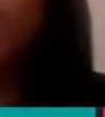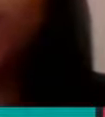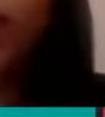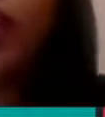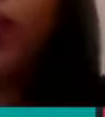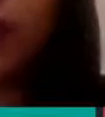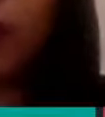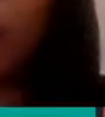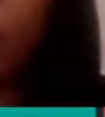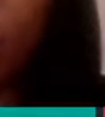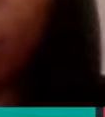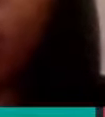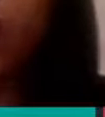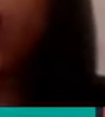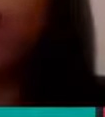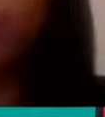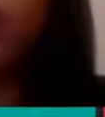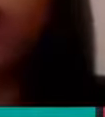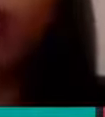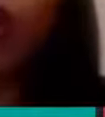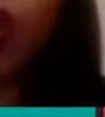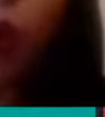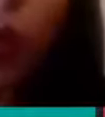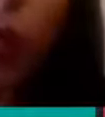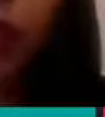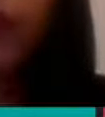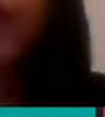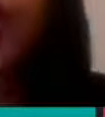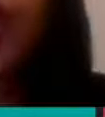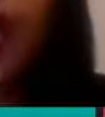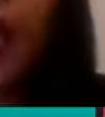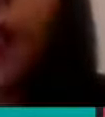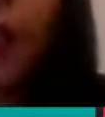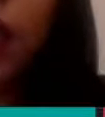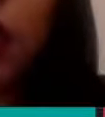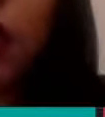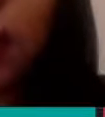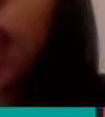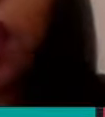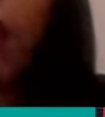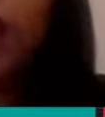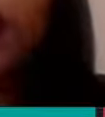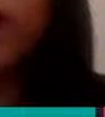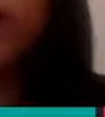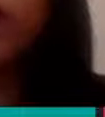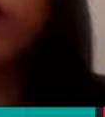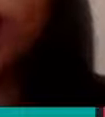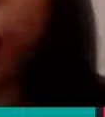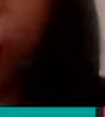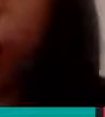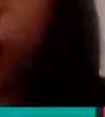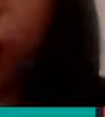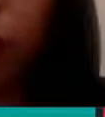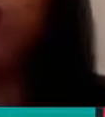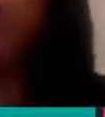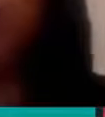Mónica, solo para finalizar, si bien es importante la denuncia, convocar nuevamente a las y los trabajadores del sector